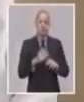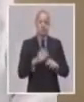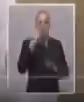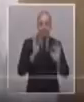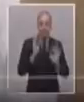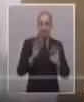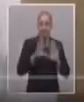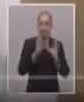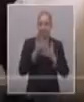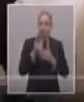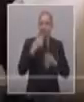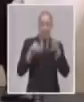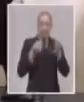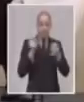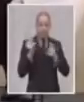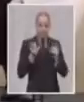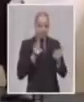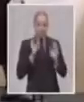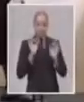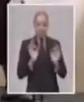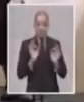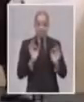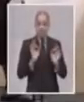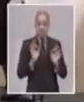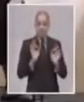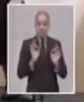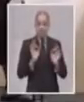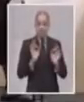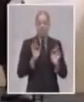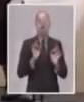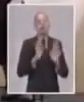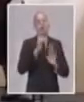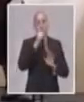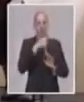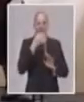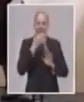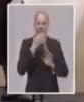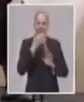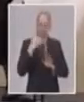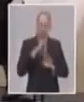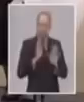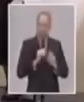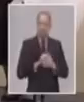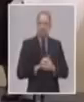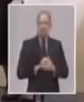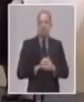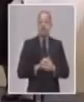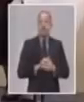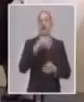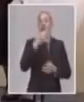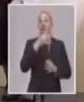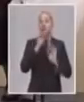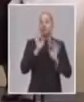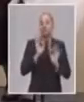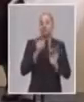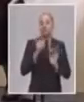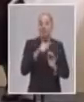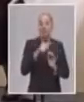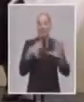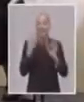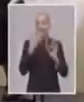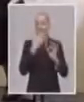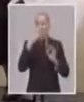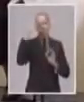de una bien diseñada estrategia. Estamos hablando ya, según lo que señalabas, de sus vínculos con el gobierno de Estados Unidos, no de una empresa